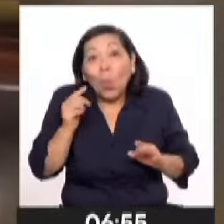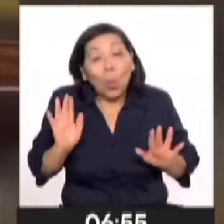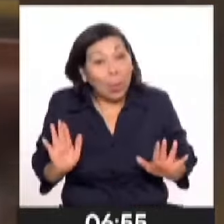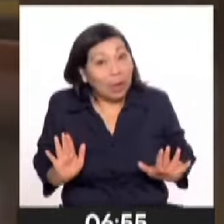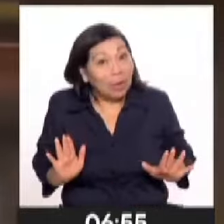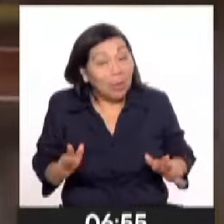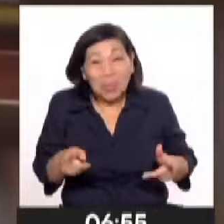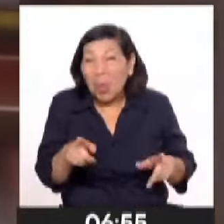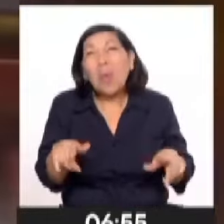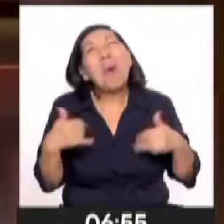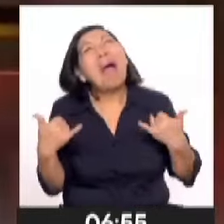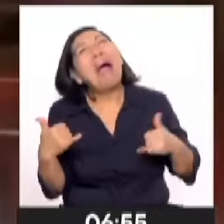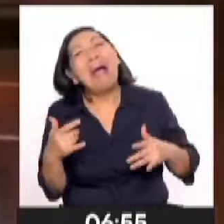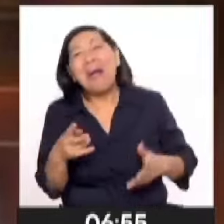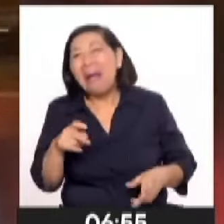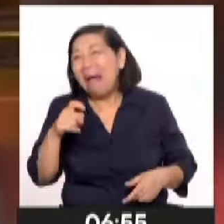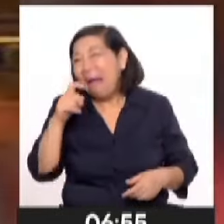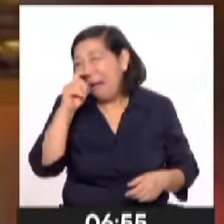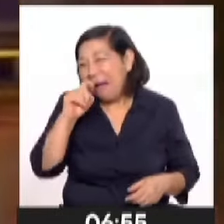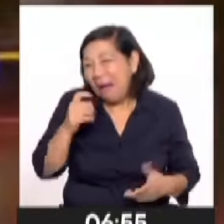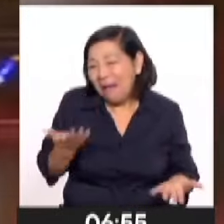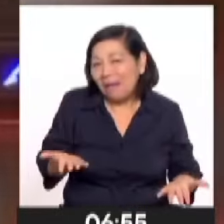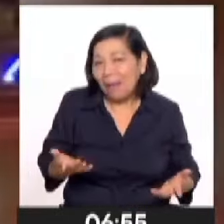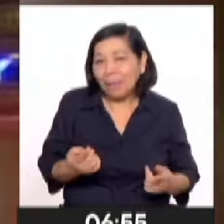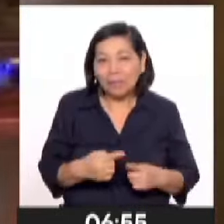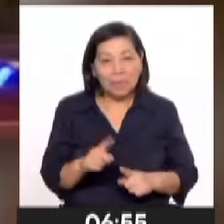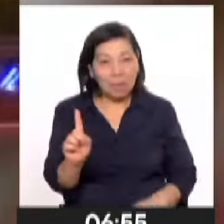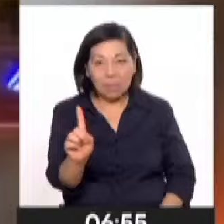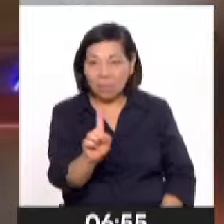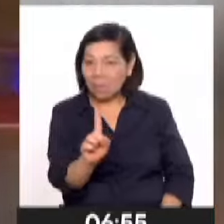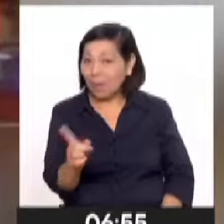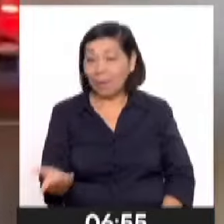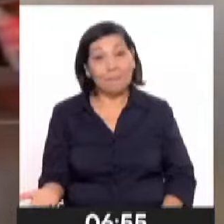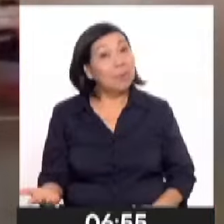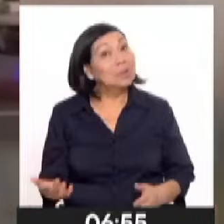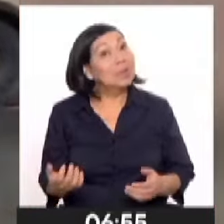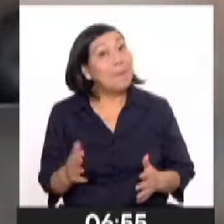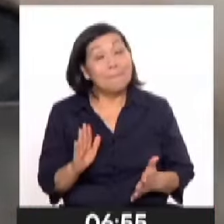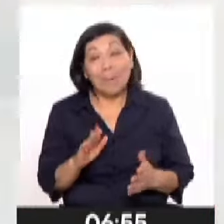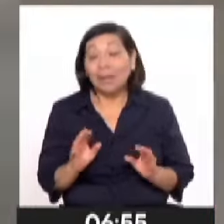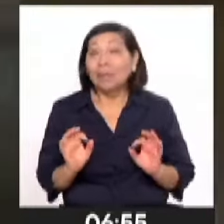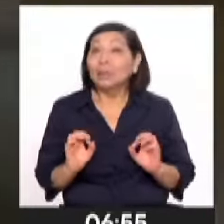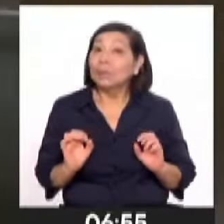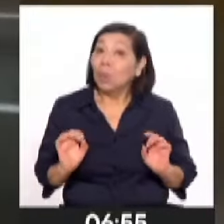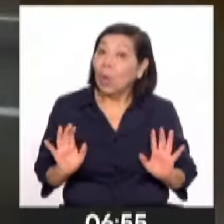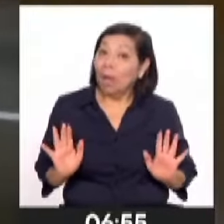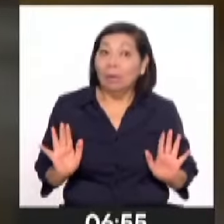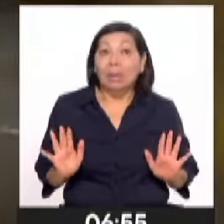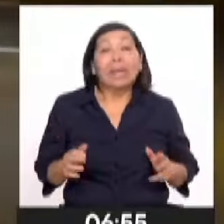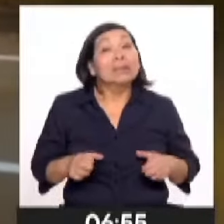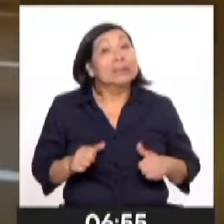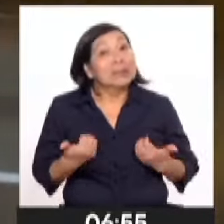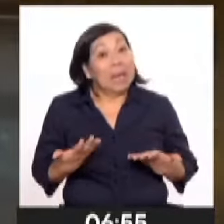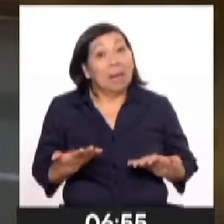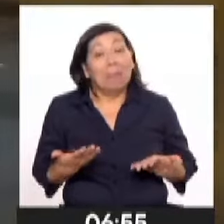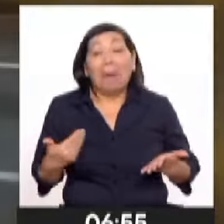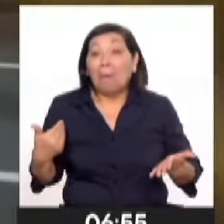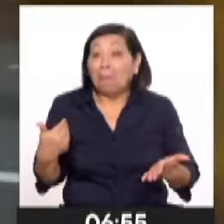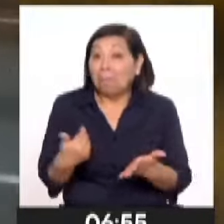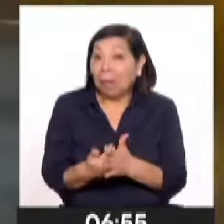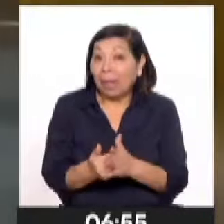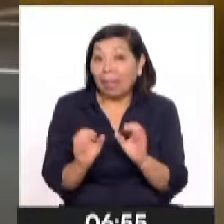que esto no es un juego, ¿no? Uh-huh. Y felizmente no ocurrió una desgracia, ¿no? Felizmente no hubo ningún